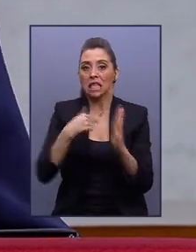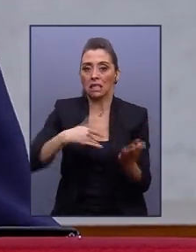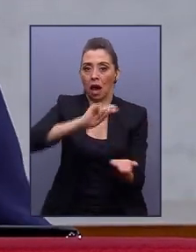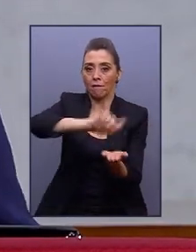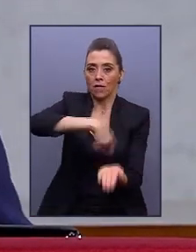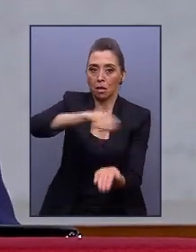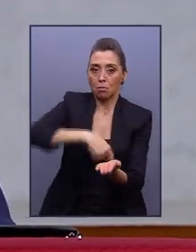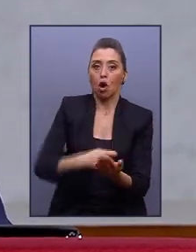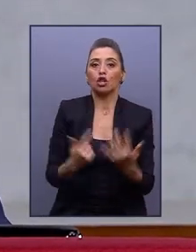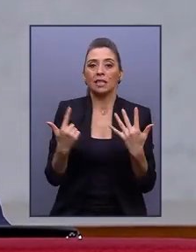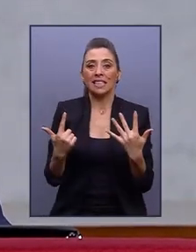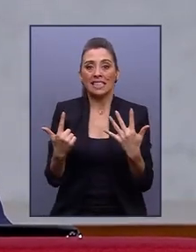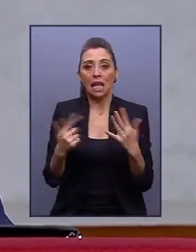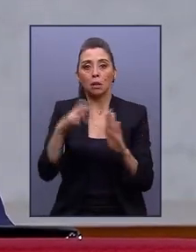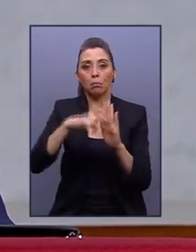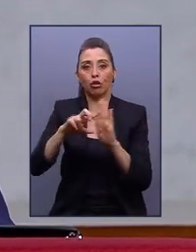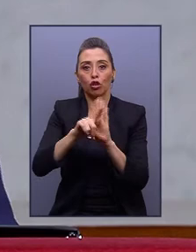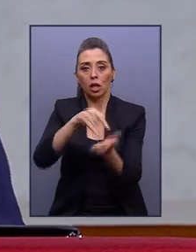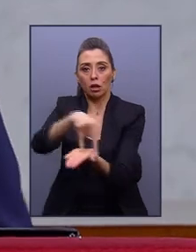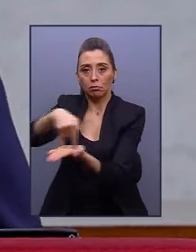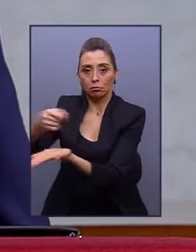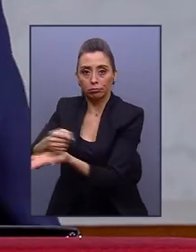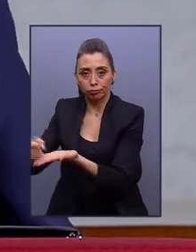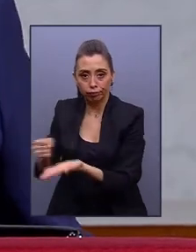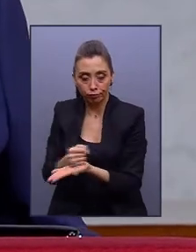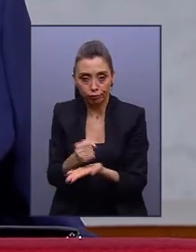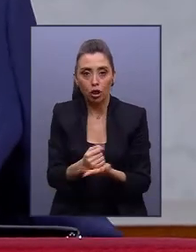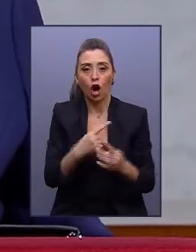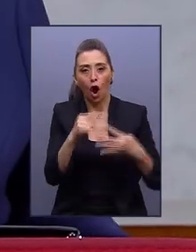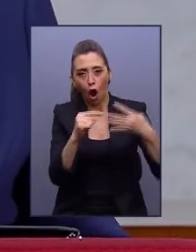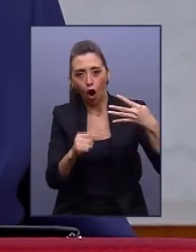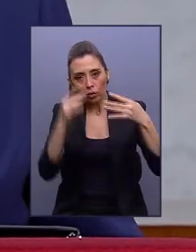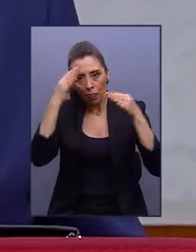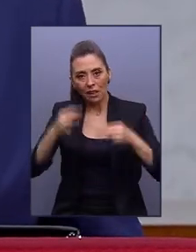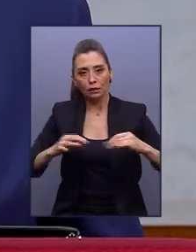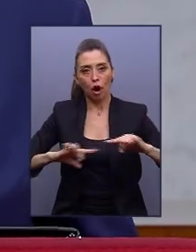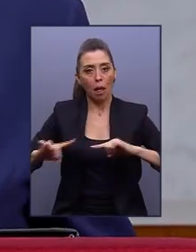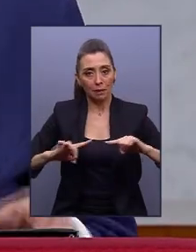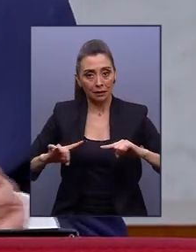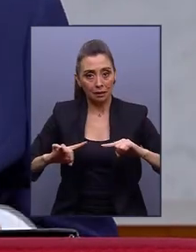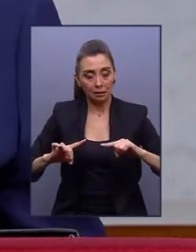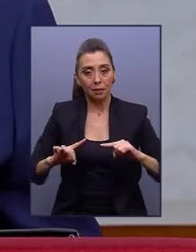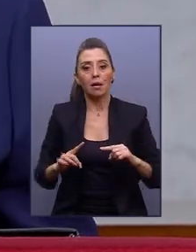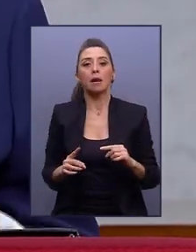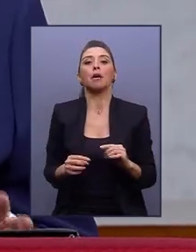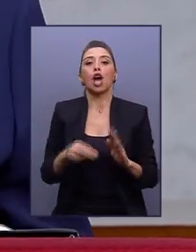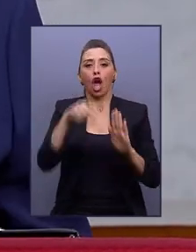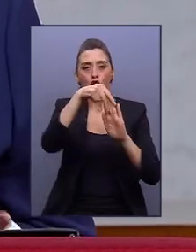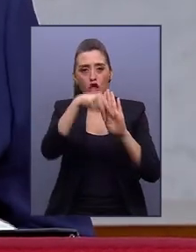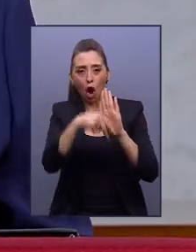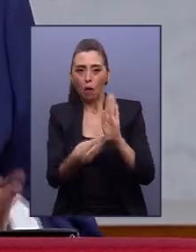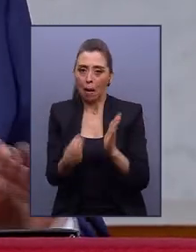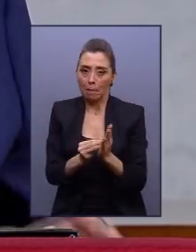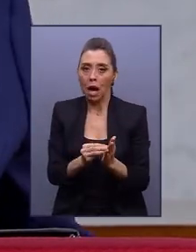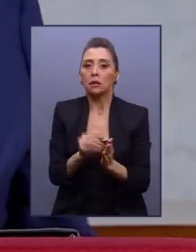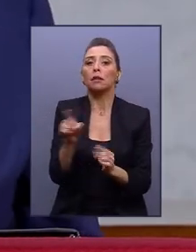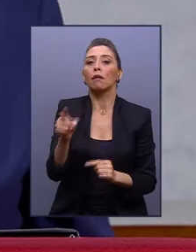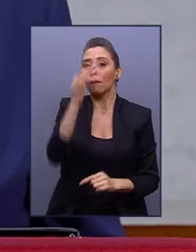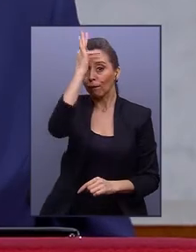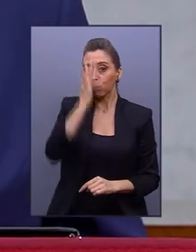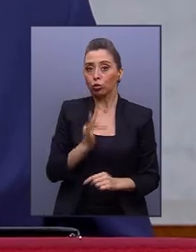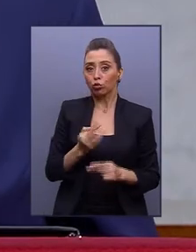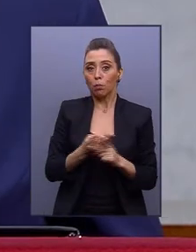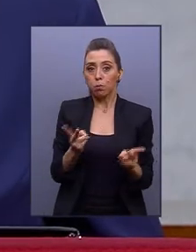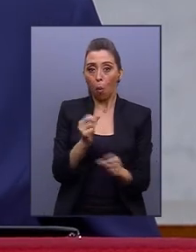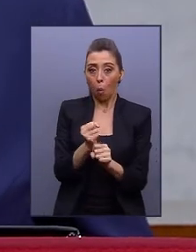más en trámite, además de múltiples medidas administrativas que ya están operando. Aumentamos las normas y requerimientos de probidad en la función